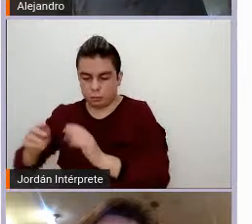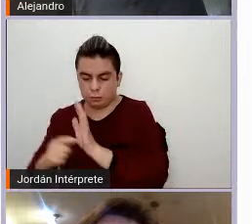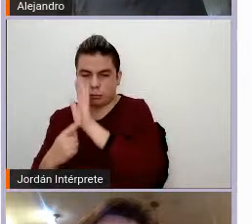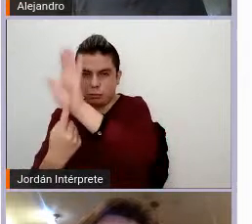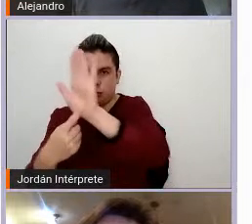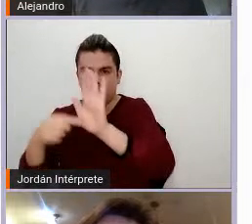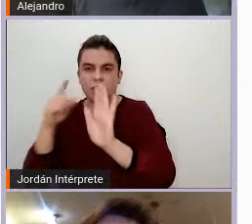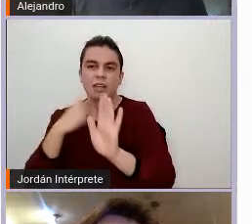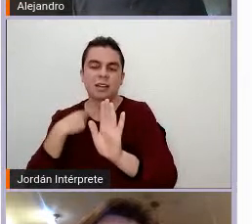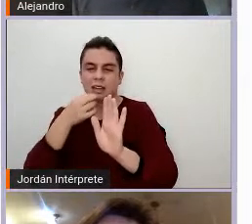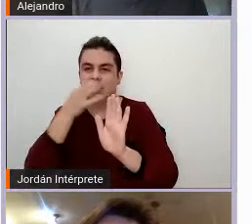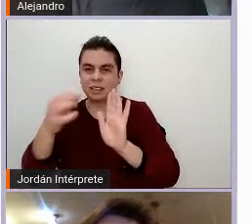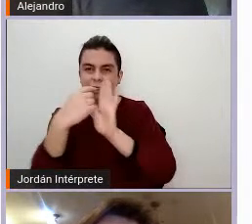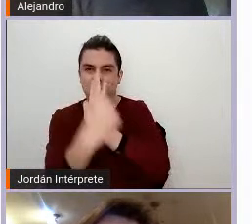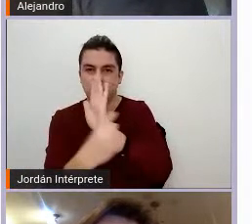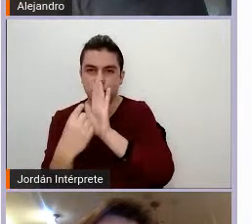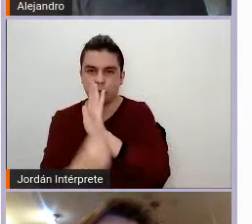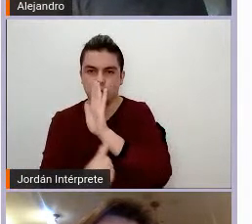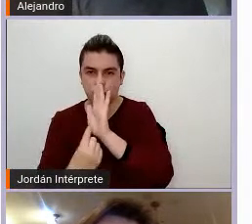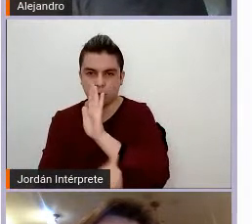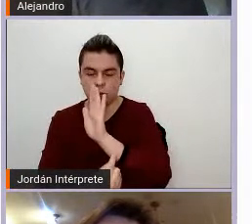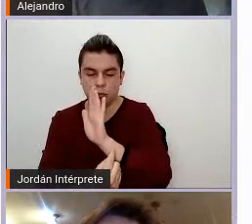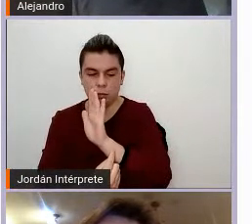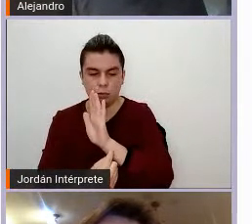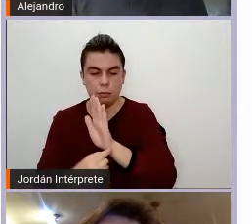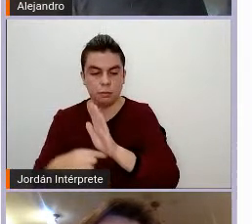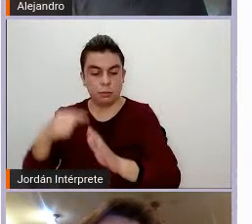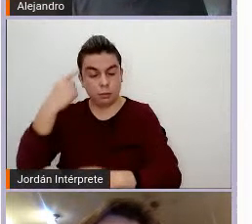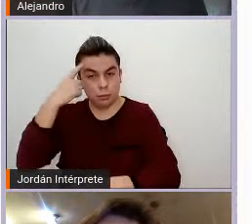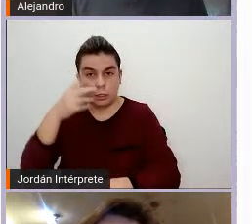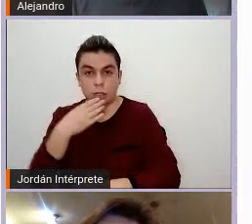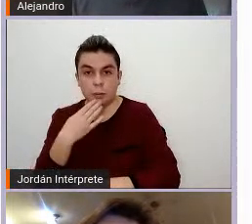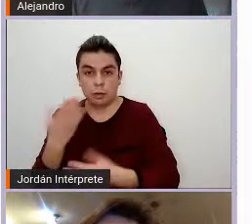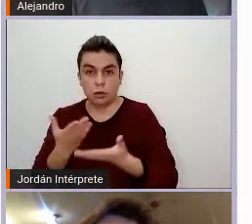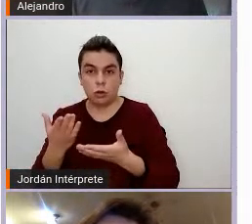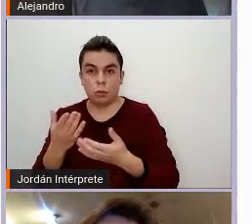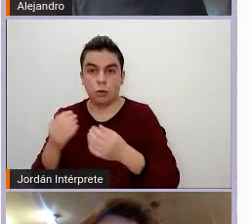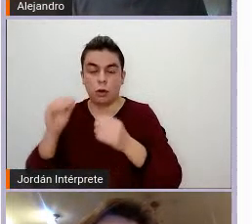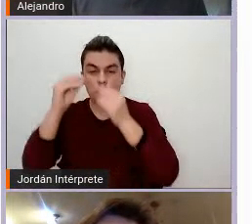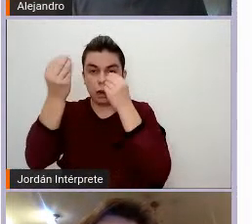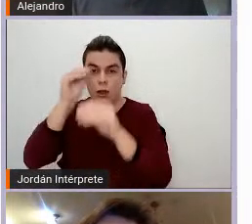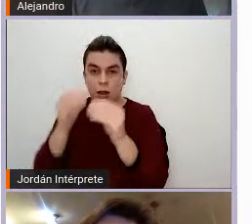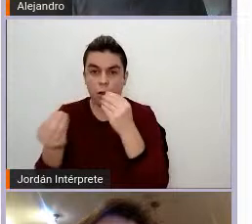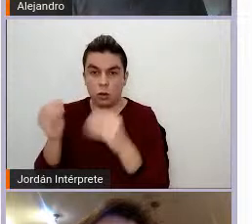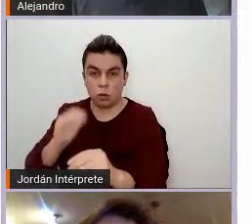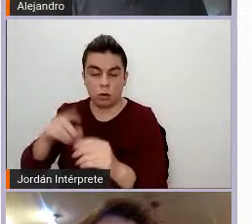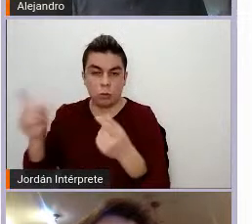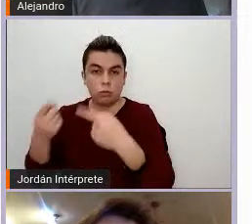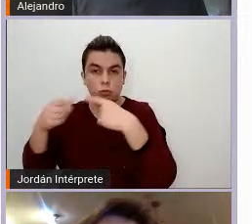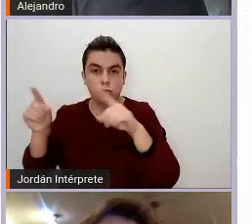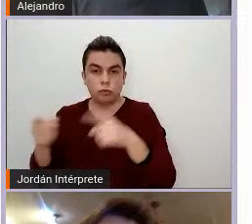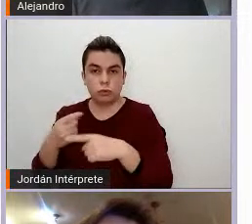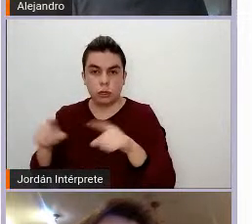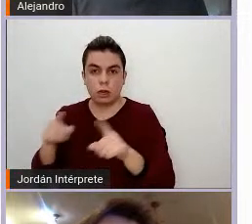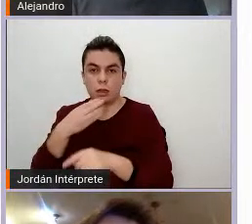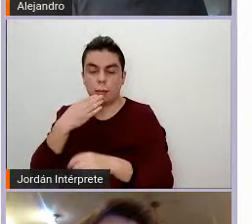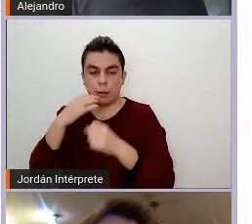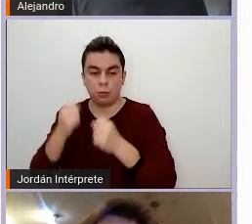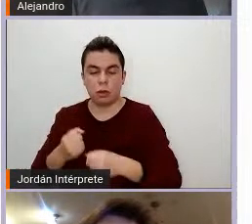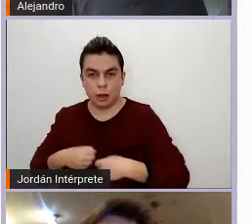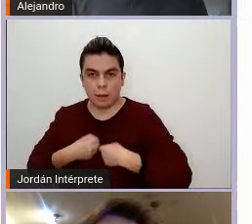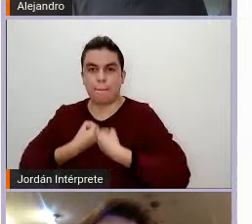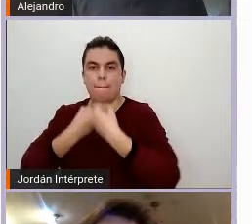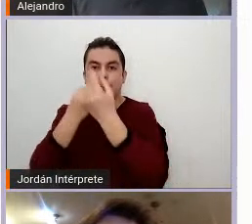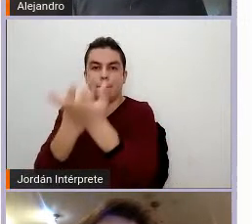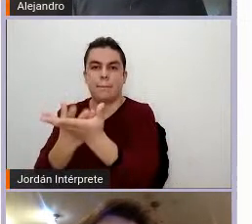sus canciones, pero casi no sabemos sobre la manera en que los elementos musicales de las canciones de Violeta pueden expresar igualmente